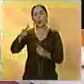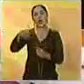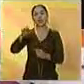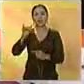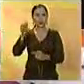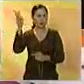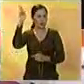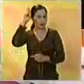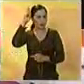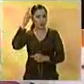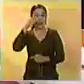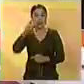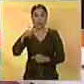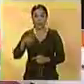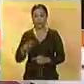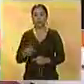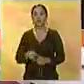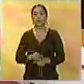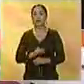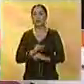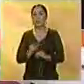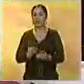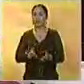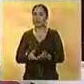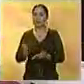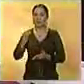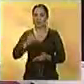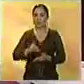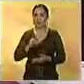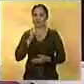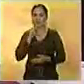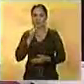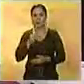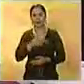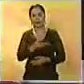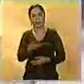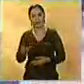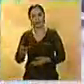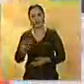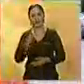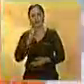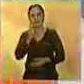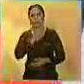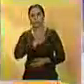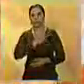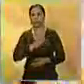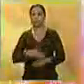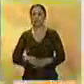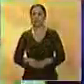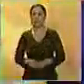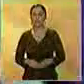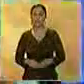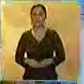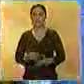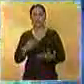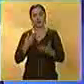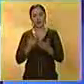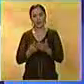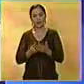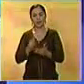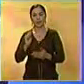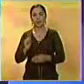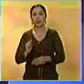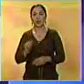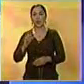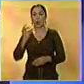predominante en el estado Zulia. Con estos detalles continúen con más de la información que tiene para ustedes su noticiero Benevisión. Muchísimas gracias,